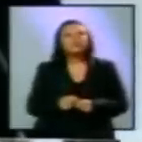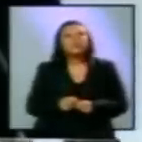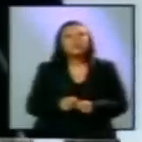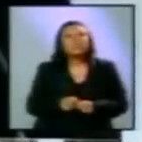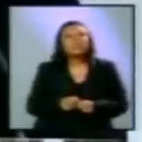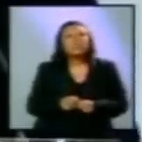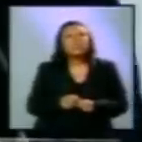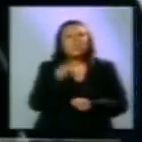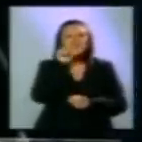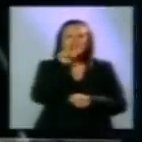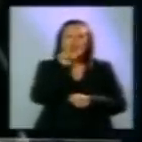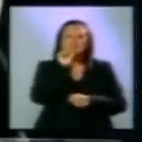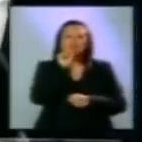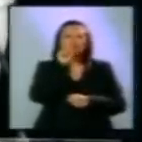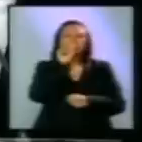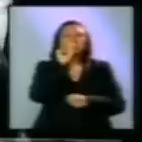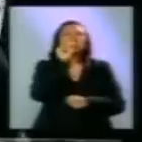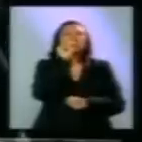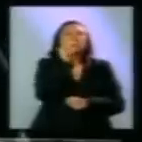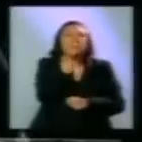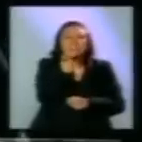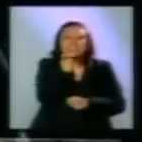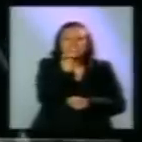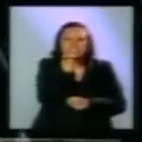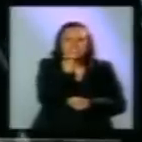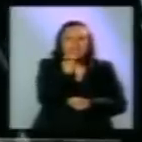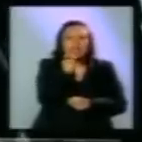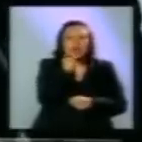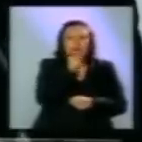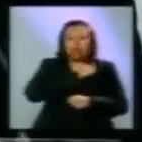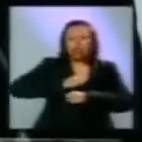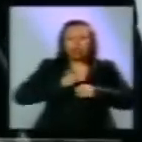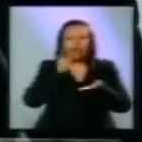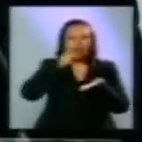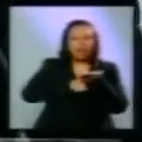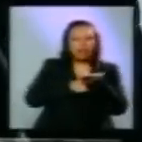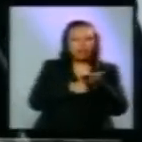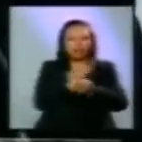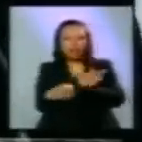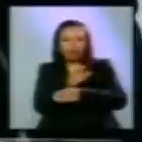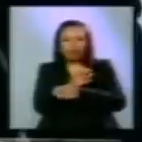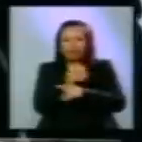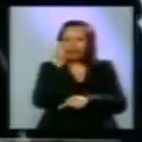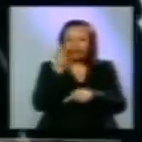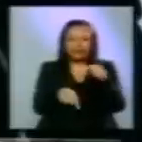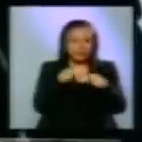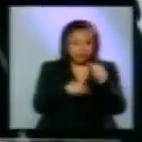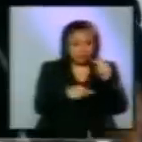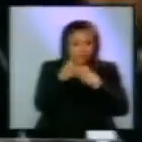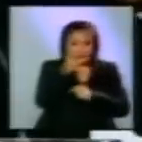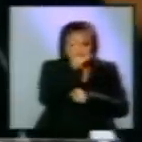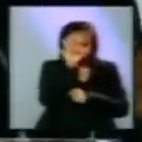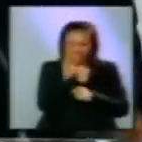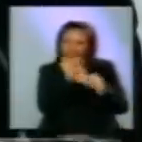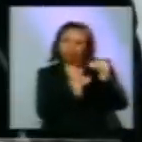¿Qué es austeridad? Es terminar con los privilegios de la alta burocracia. El 3% de los que trabajan en el gobierno,